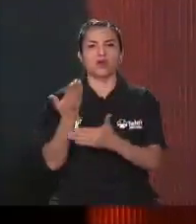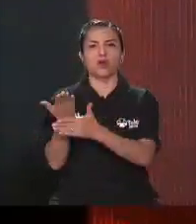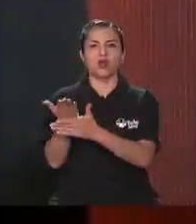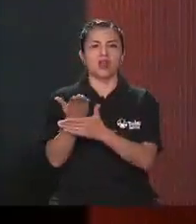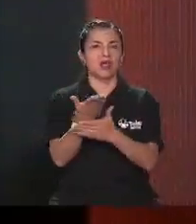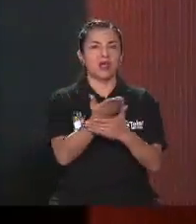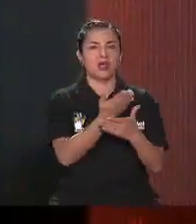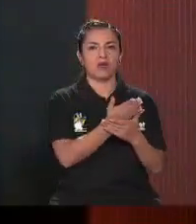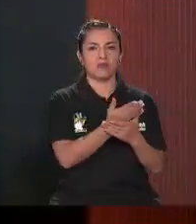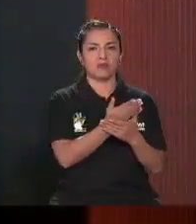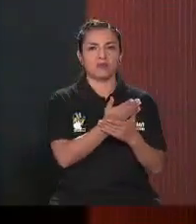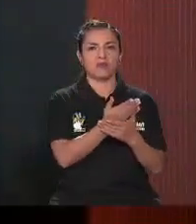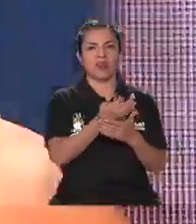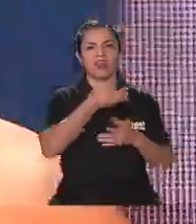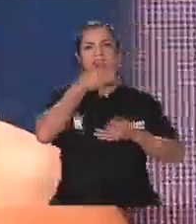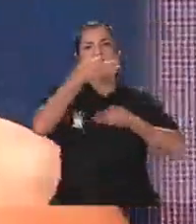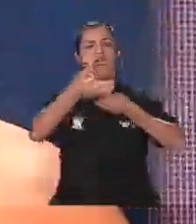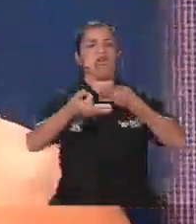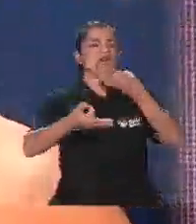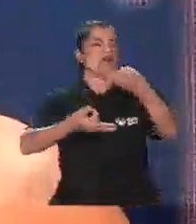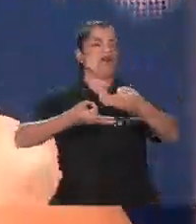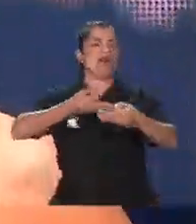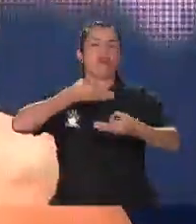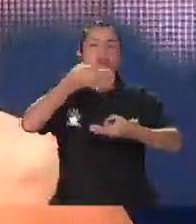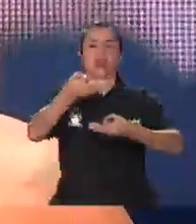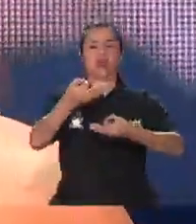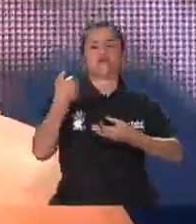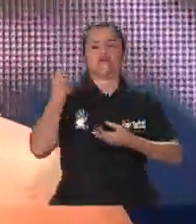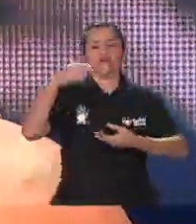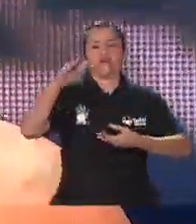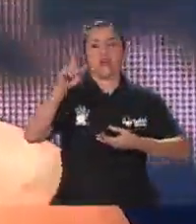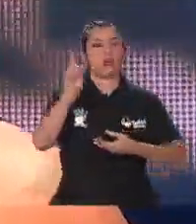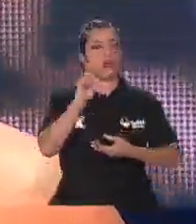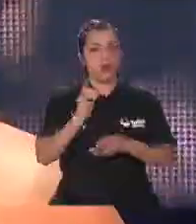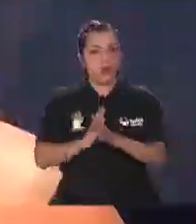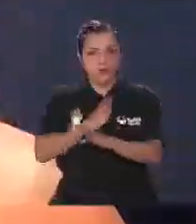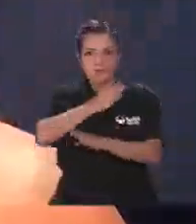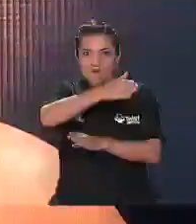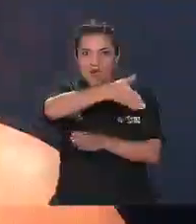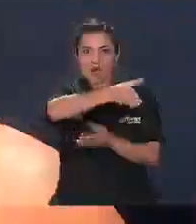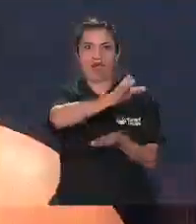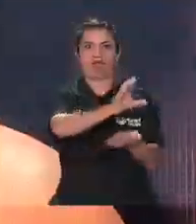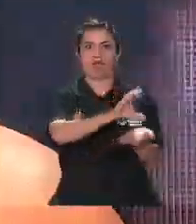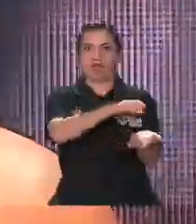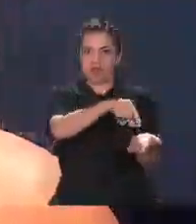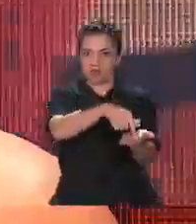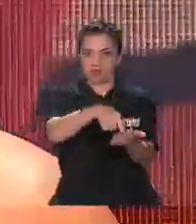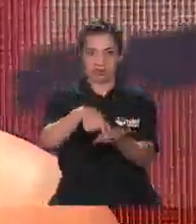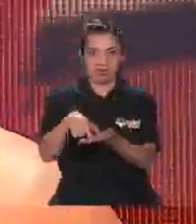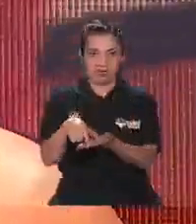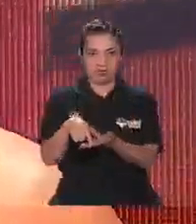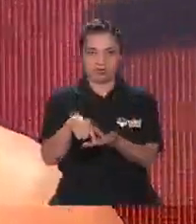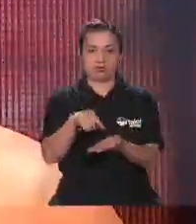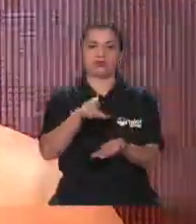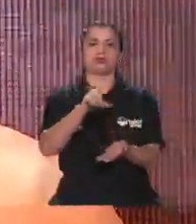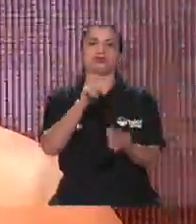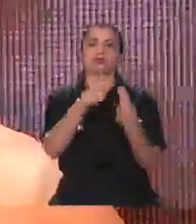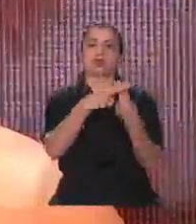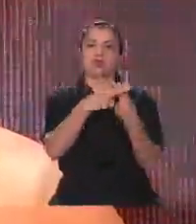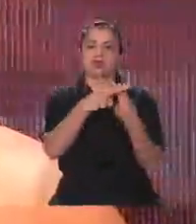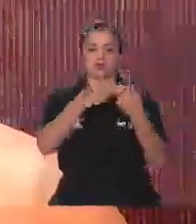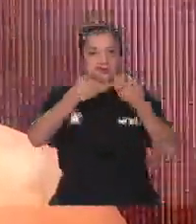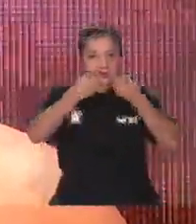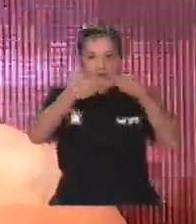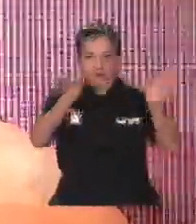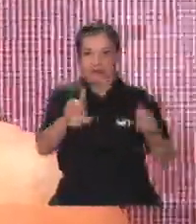digan cosas por hablar. Vayan a los centros de Teletón, están abiertos a todas las personas. Están los niños